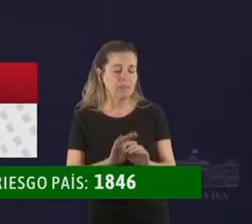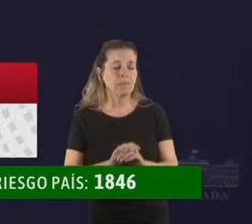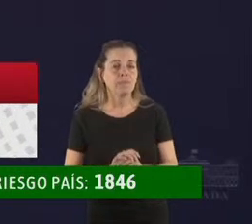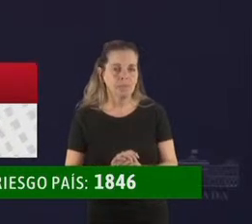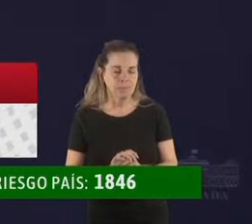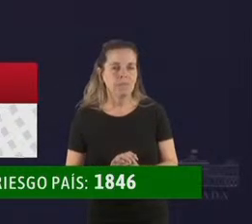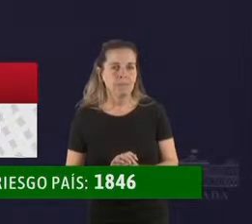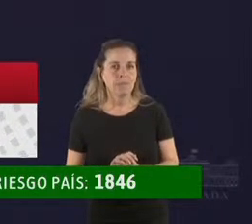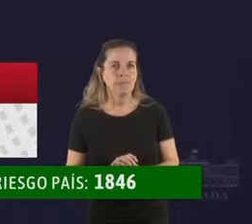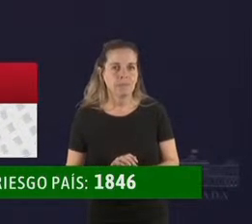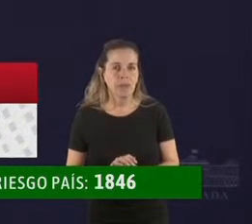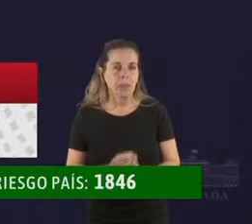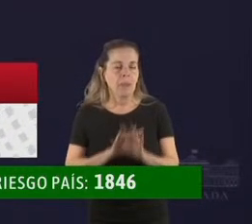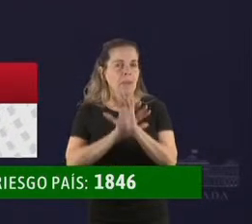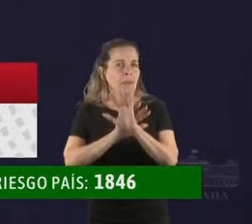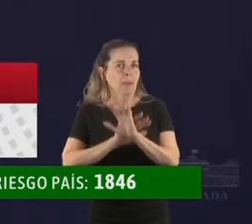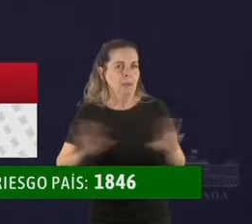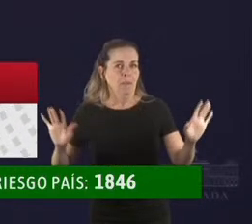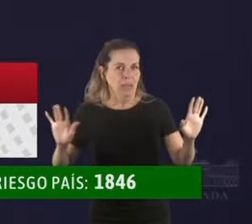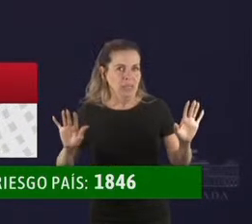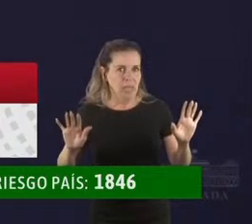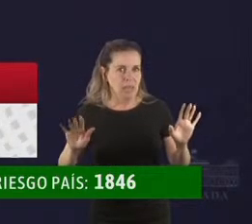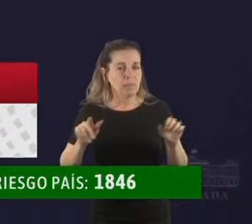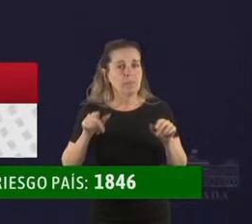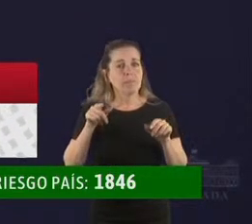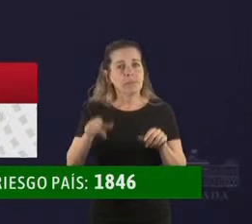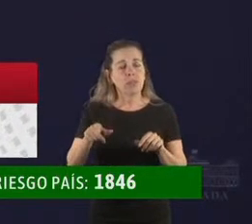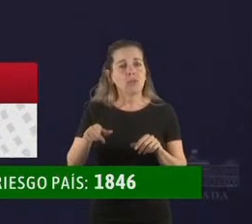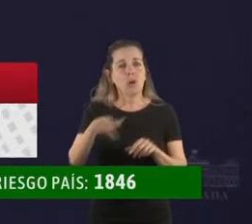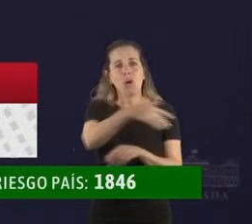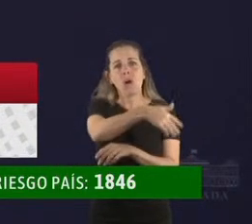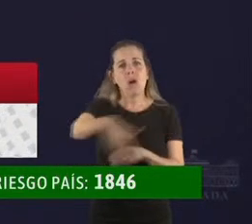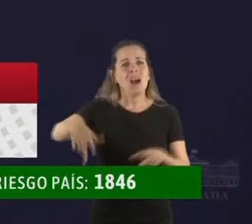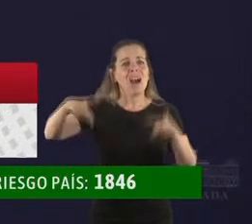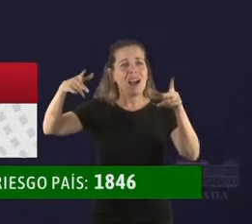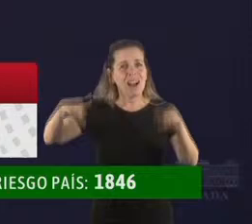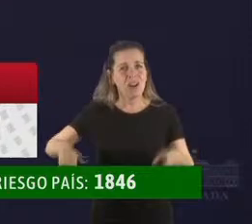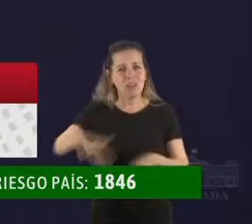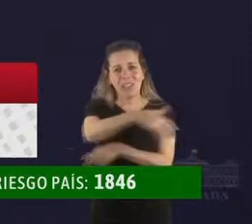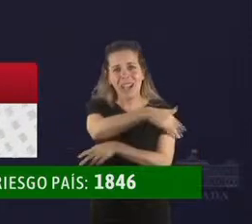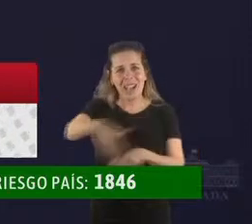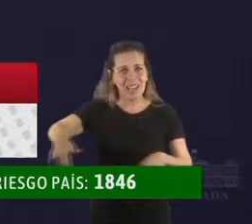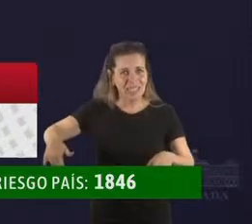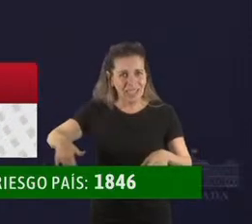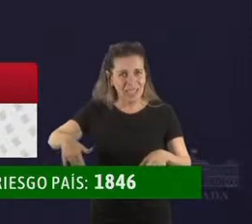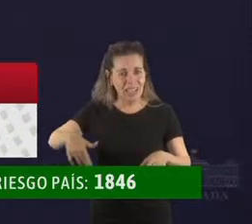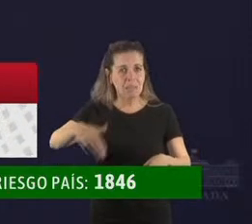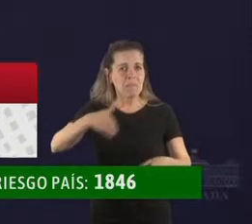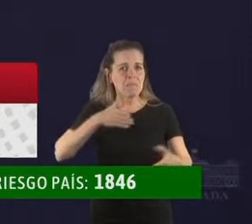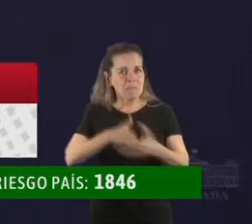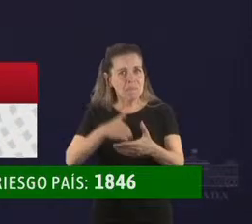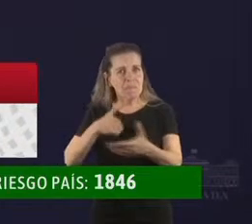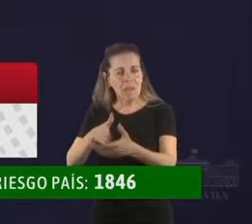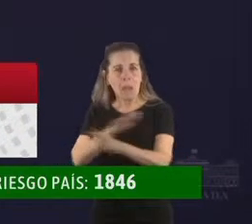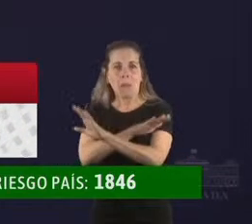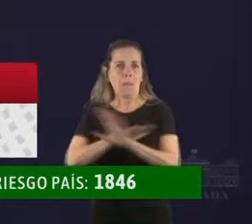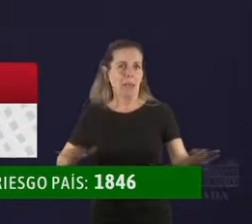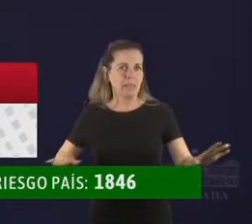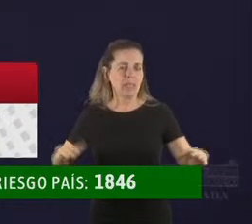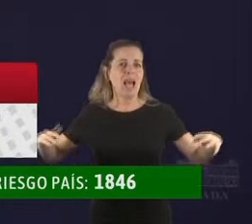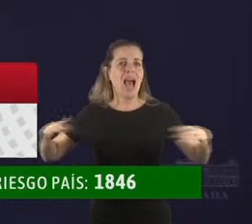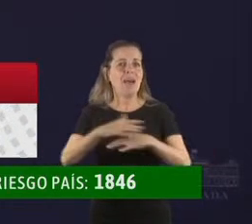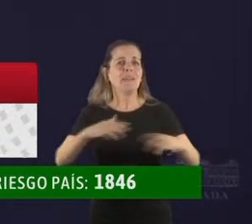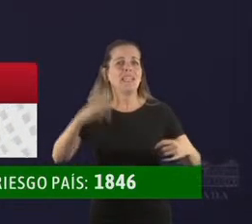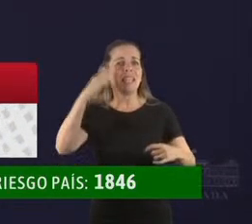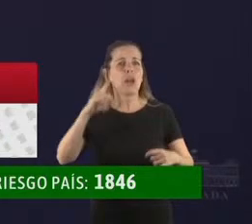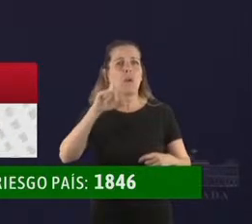efectivamente no queremos que se corte la circulación en la República no solo en la 9 de julio que es la la